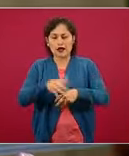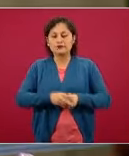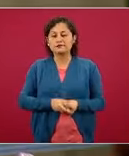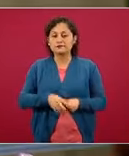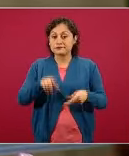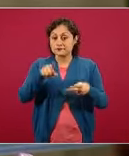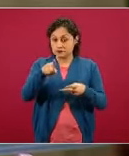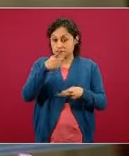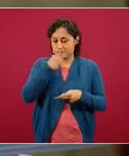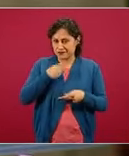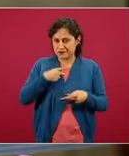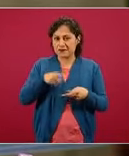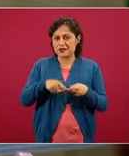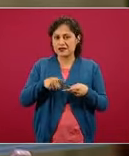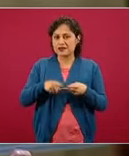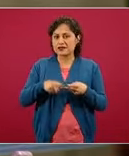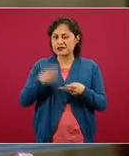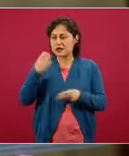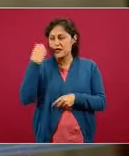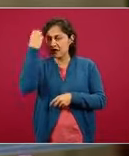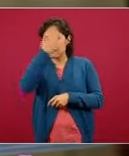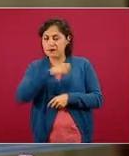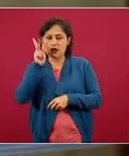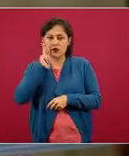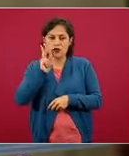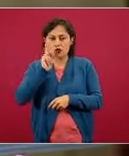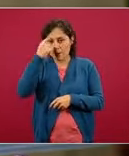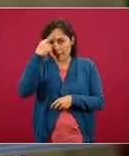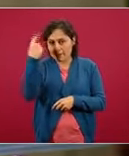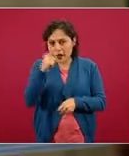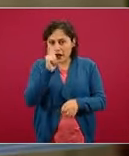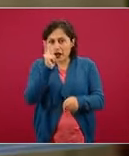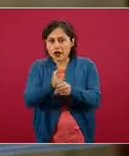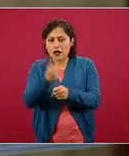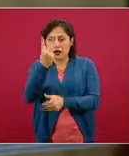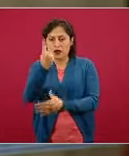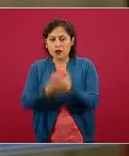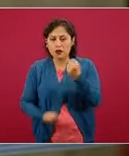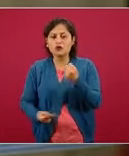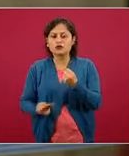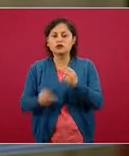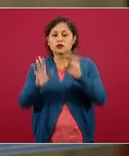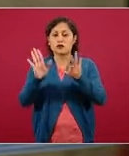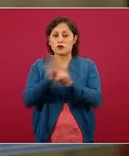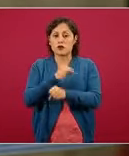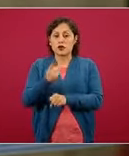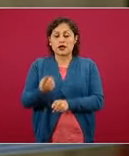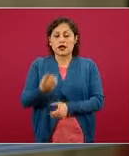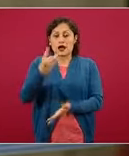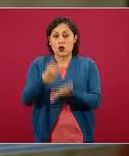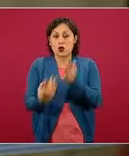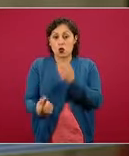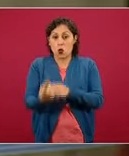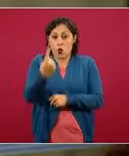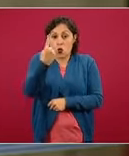permitan identificar ambos virus, y pregunto porque solo se ha reportado un caso de influenza y pues sí es una